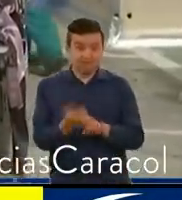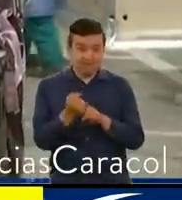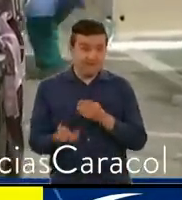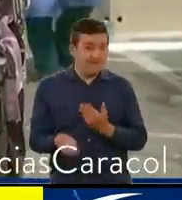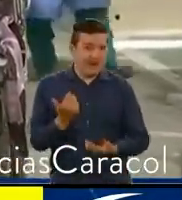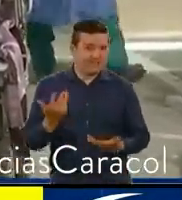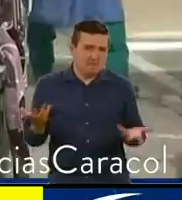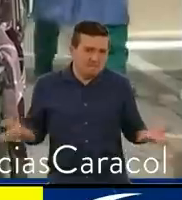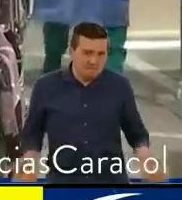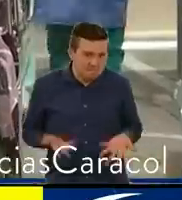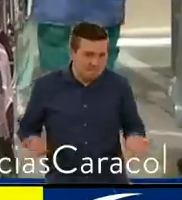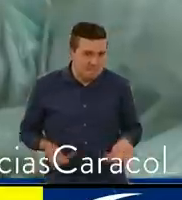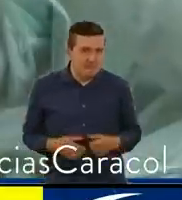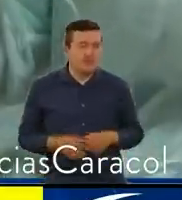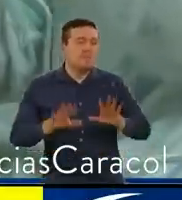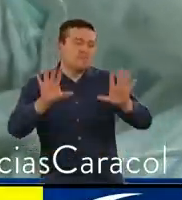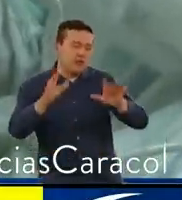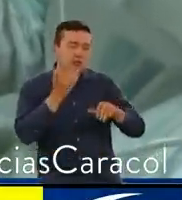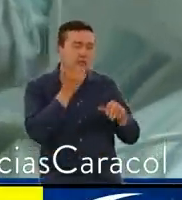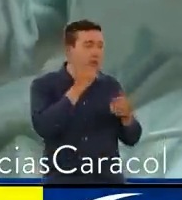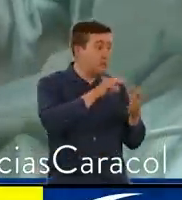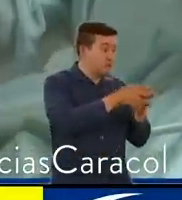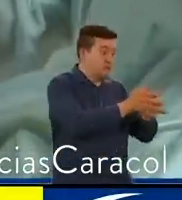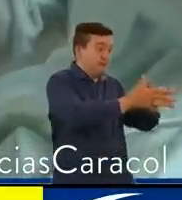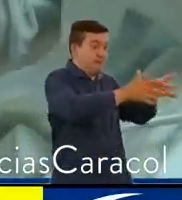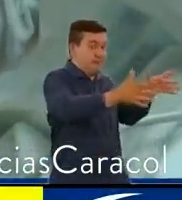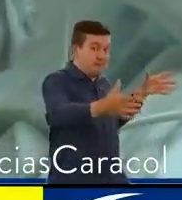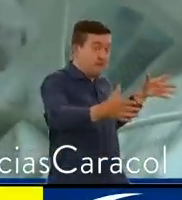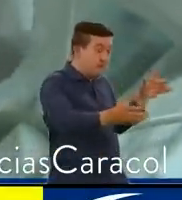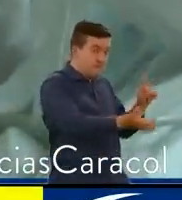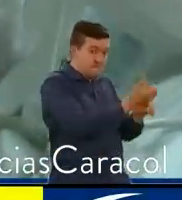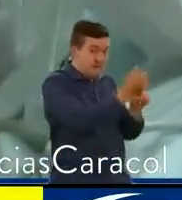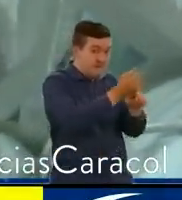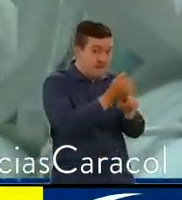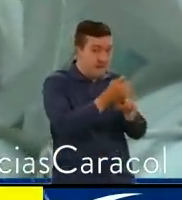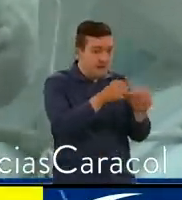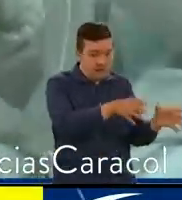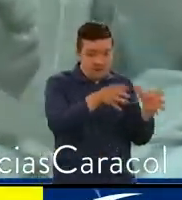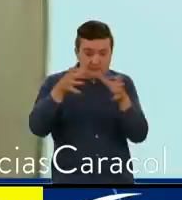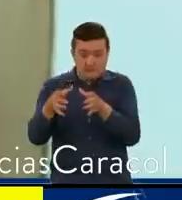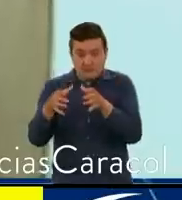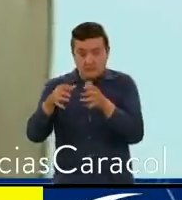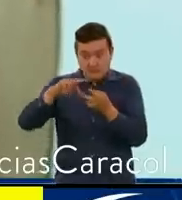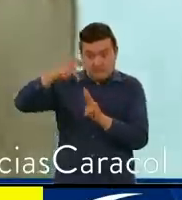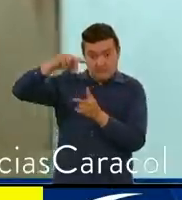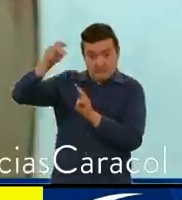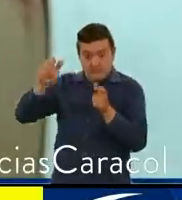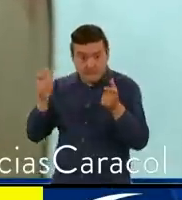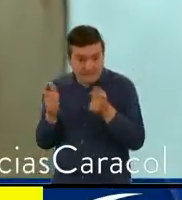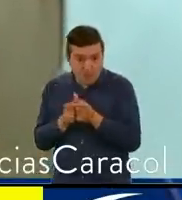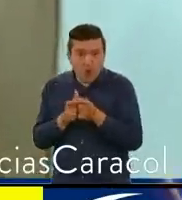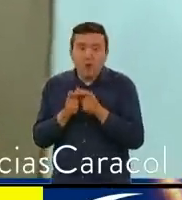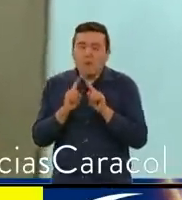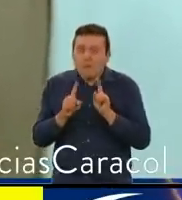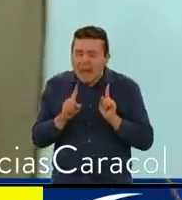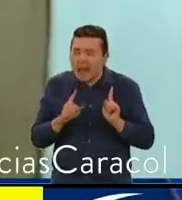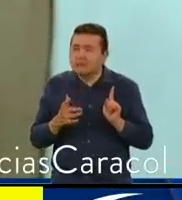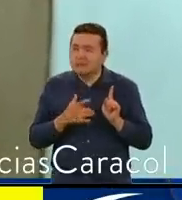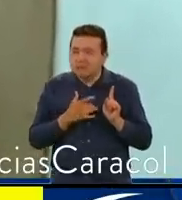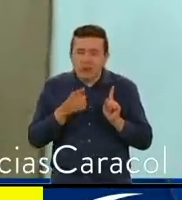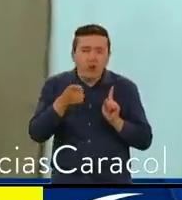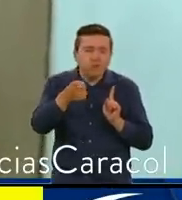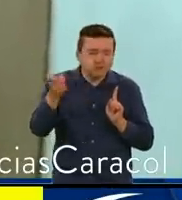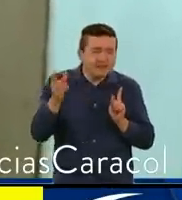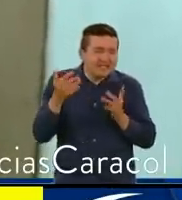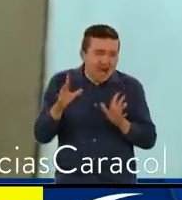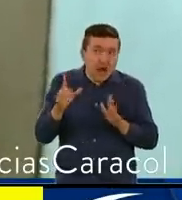cantidad de secuencias genómicas, que son pocas, se encuentra o no, lo claro es que es muy probable que esté circulando, está en Estados Unidos, es